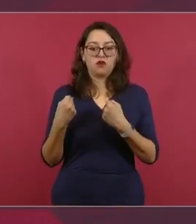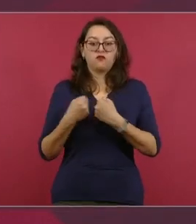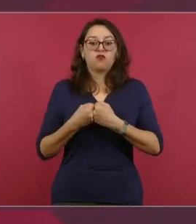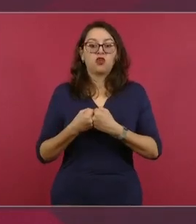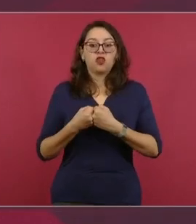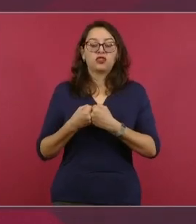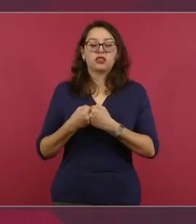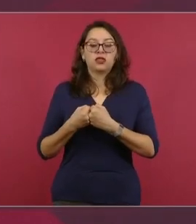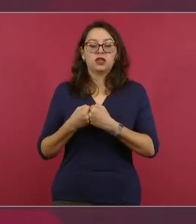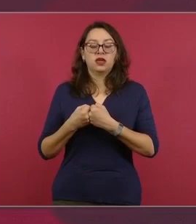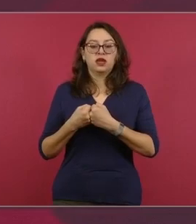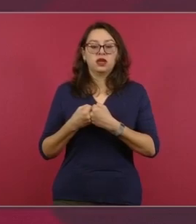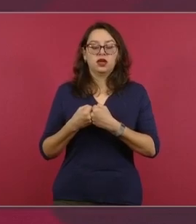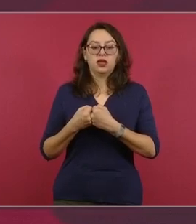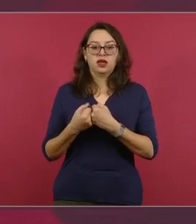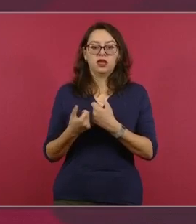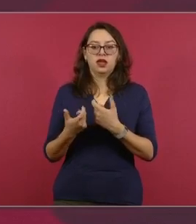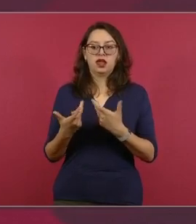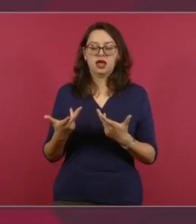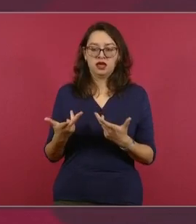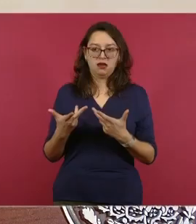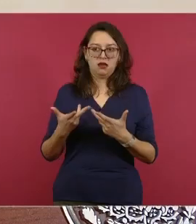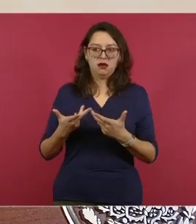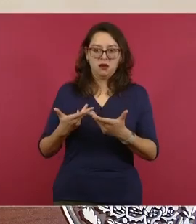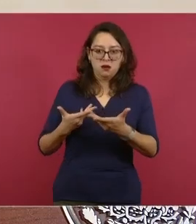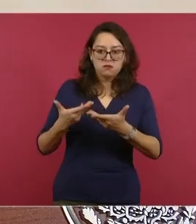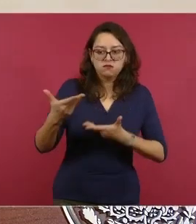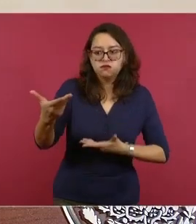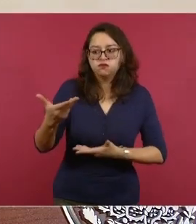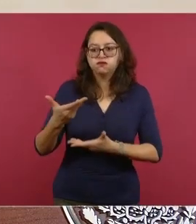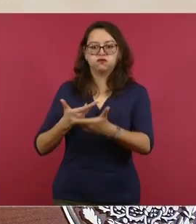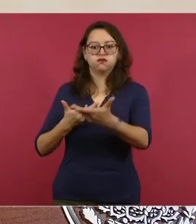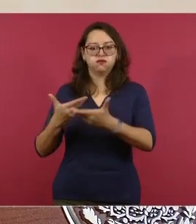frontera o el libre comercio en la frontera,